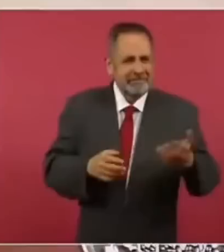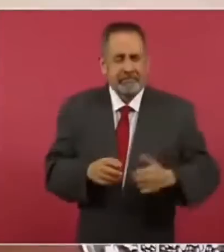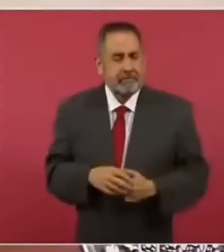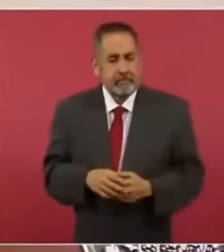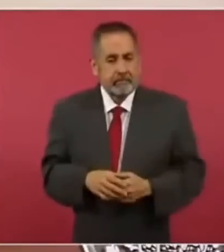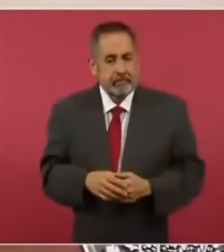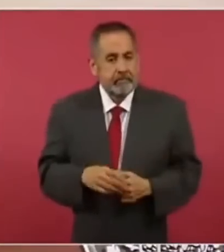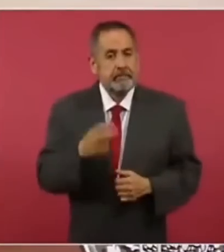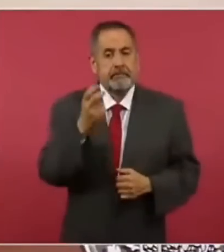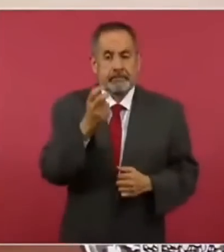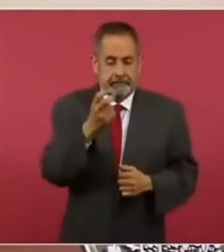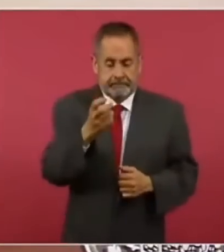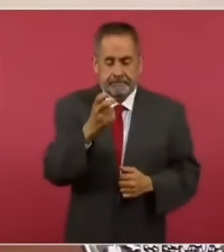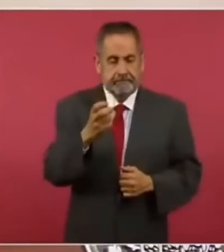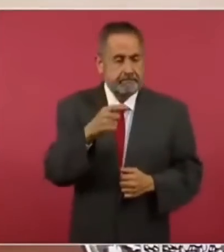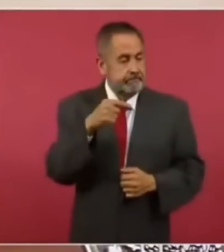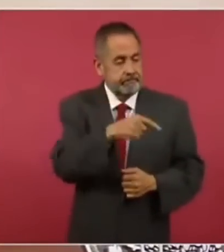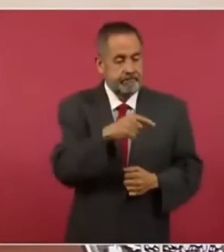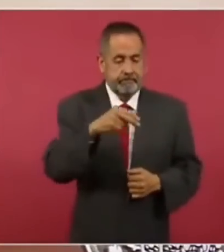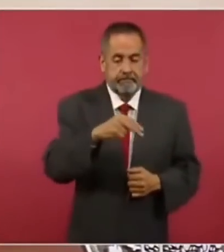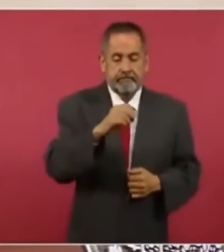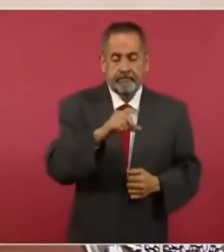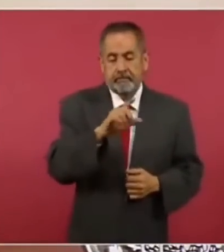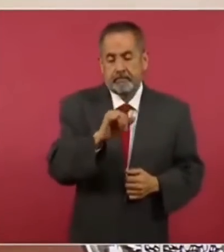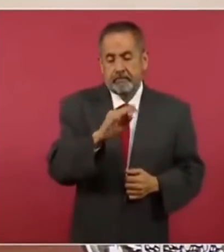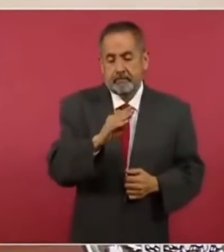Pero eso es el neoliberalismo.